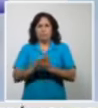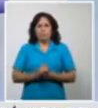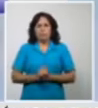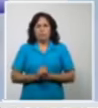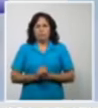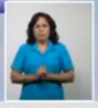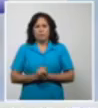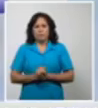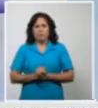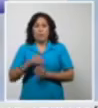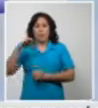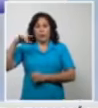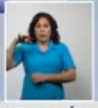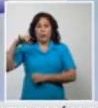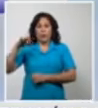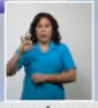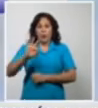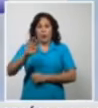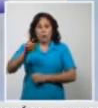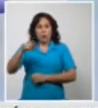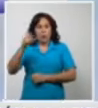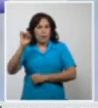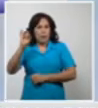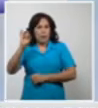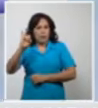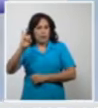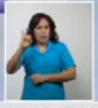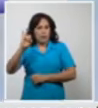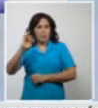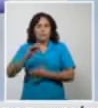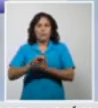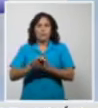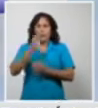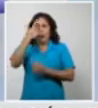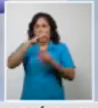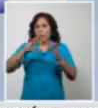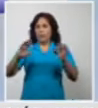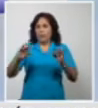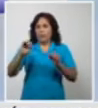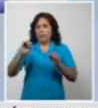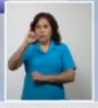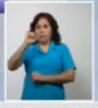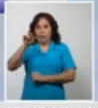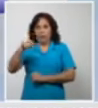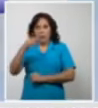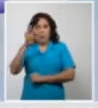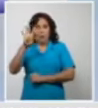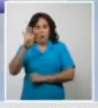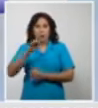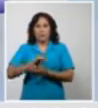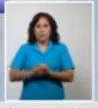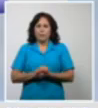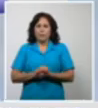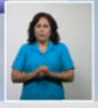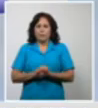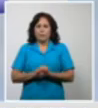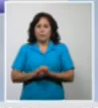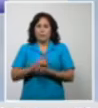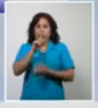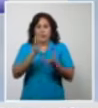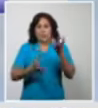Pinar del Río con 8,7, Artemisa con 6,4, Cienfuegos